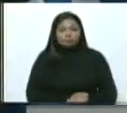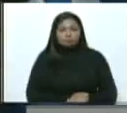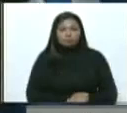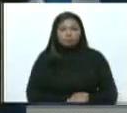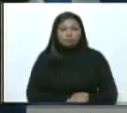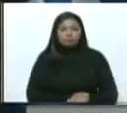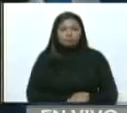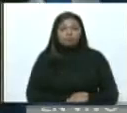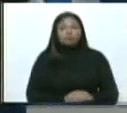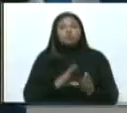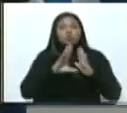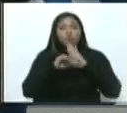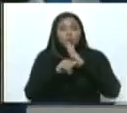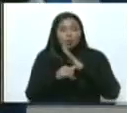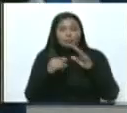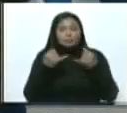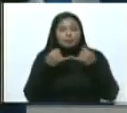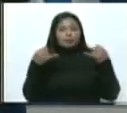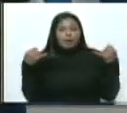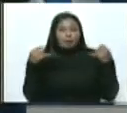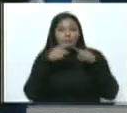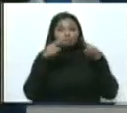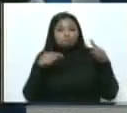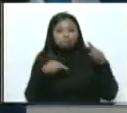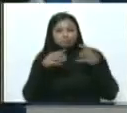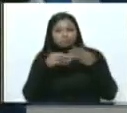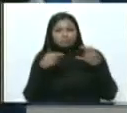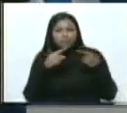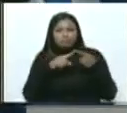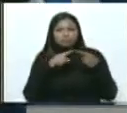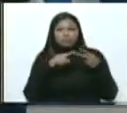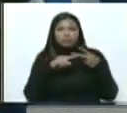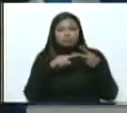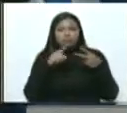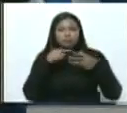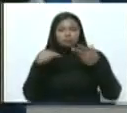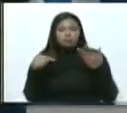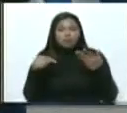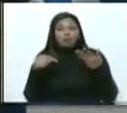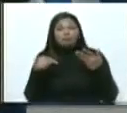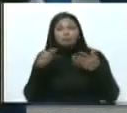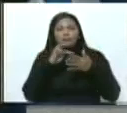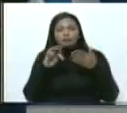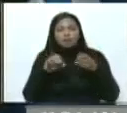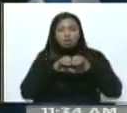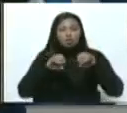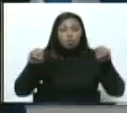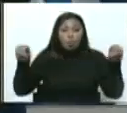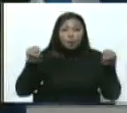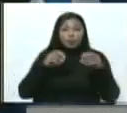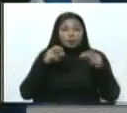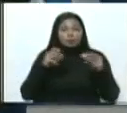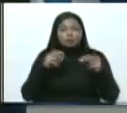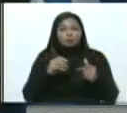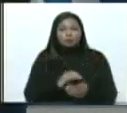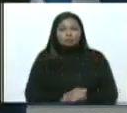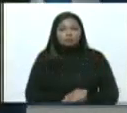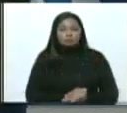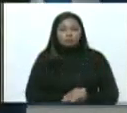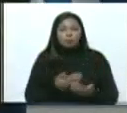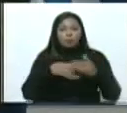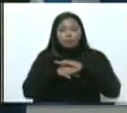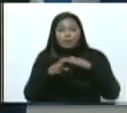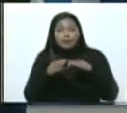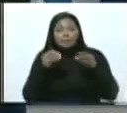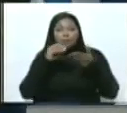al hurto de cables, conductores de electricidad, material ferroso, tuberías activas o almacenadas para